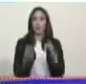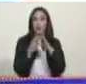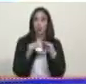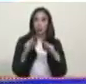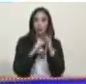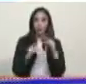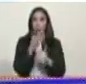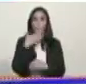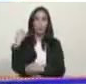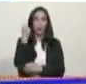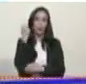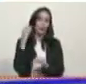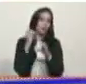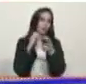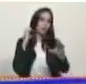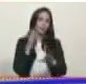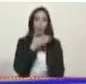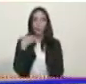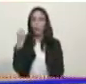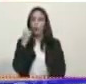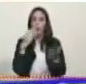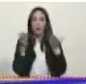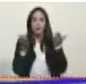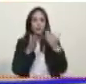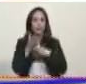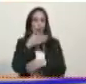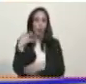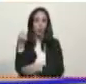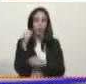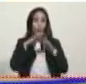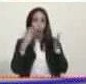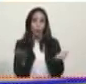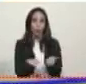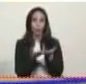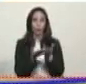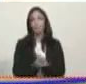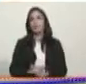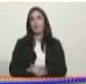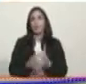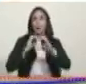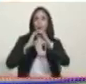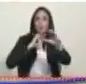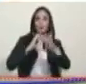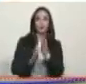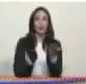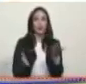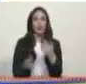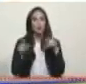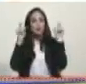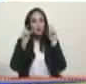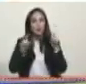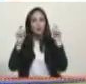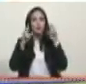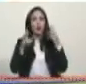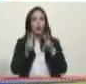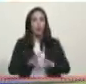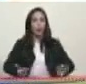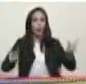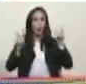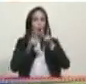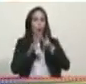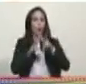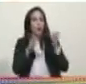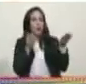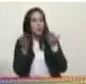mejores transportistas del mundo, para transportar valores, para dar servicio